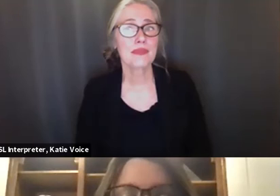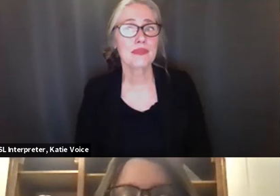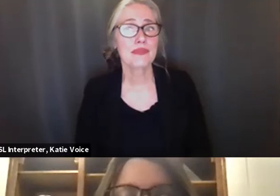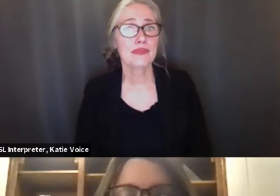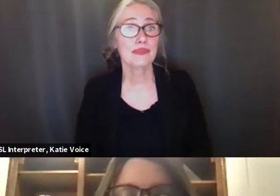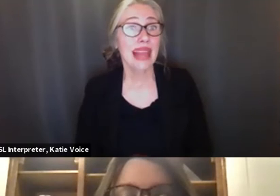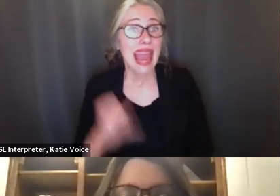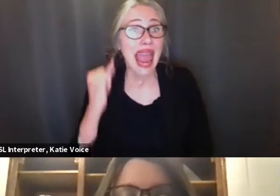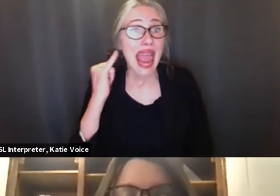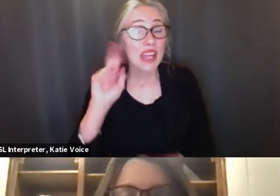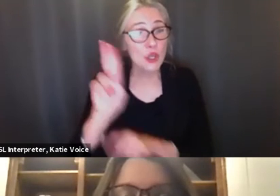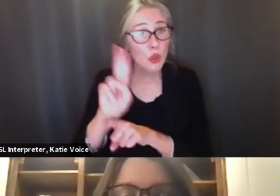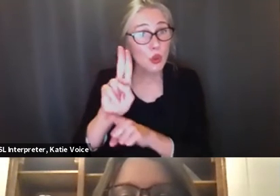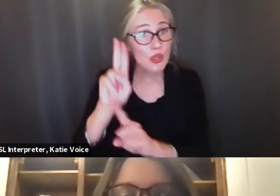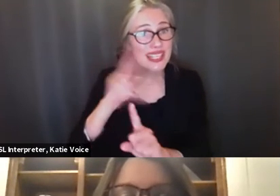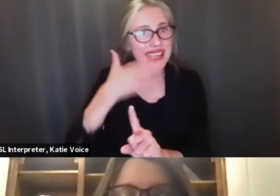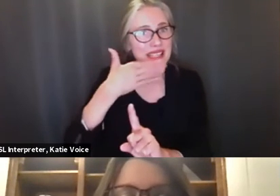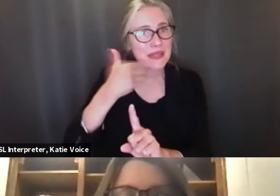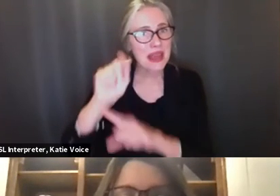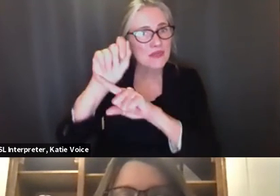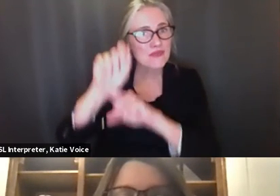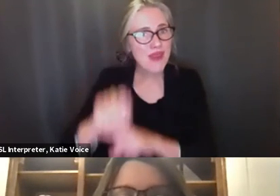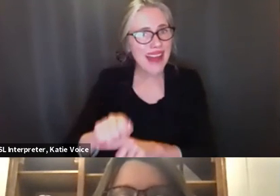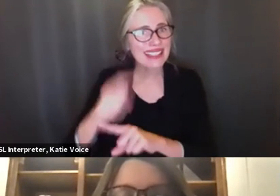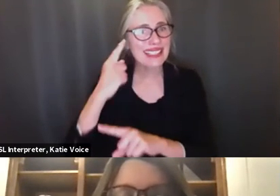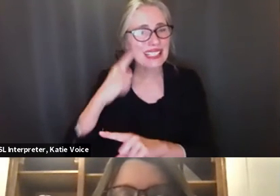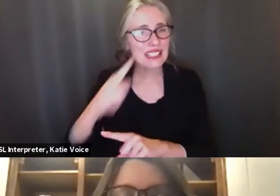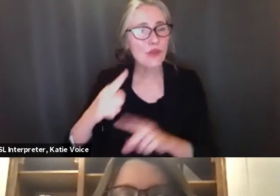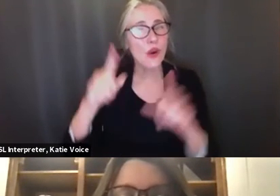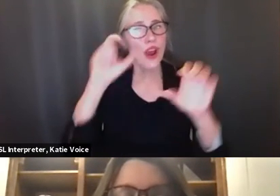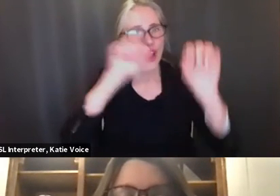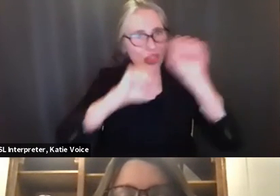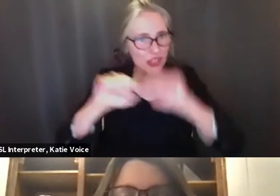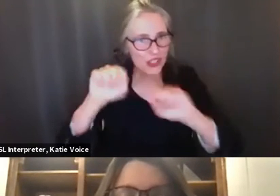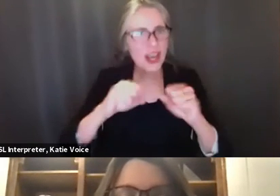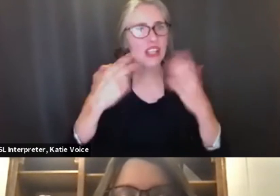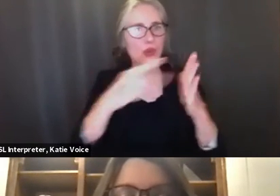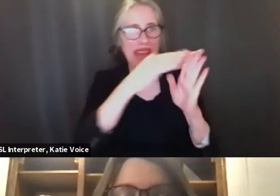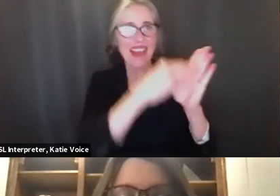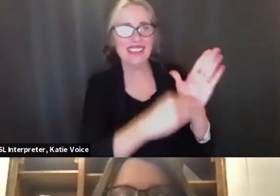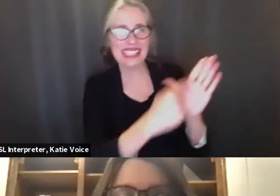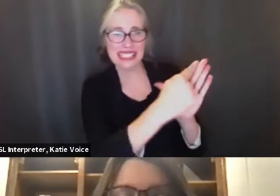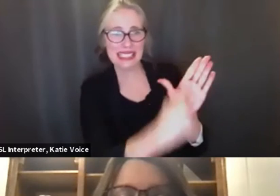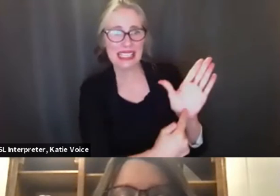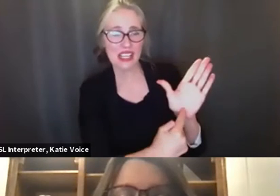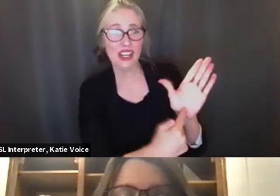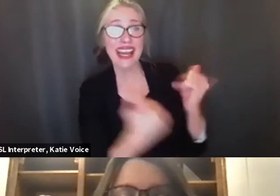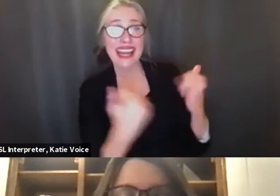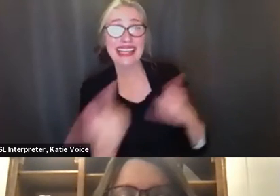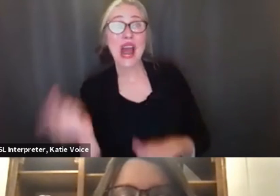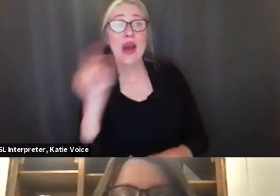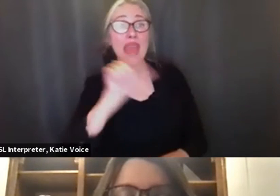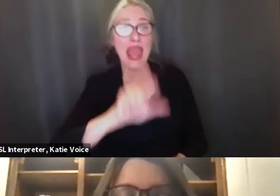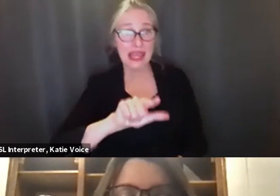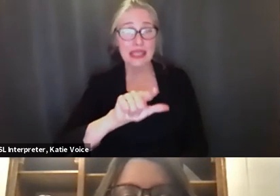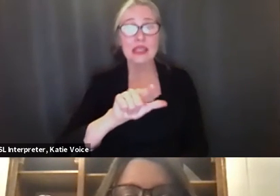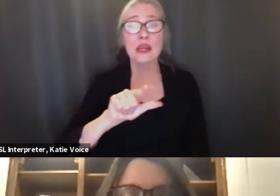implementar estas mejores prácticas que hemos enumerado aquí. Y ahora le voy a ceder la palabra a Verónica.